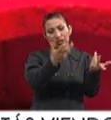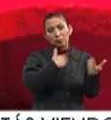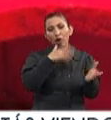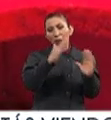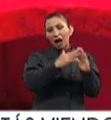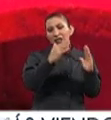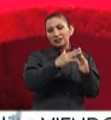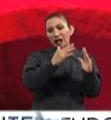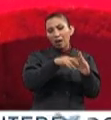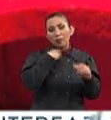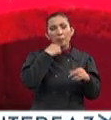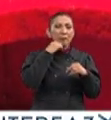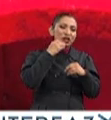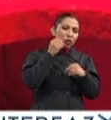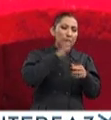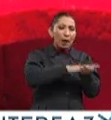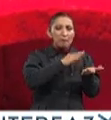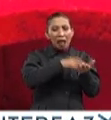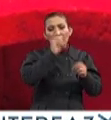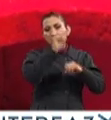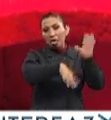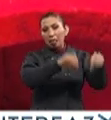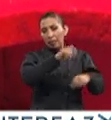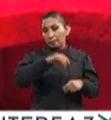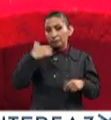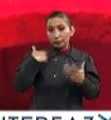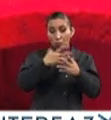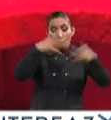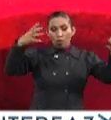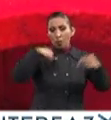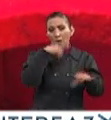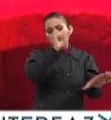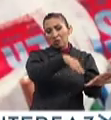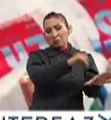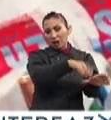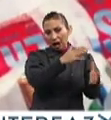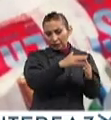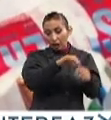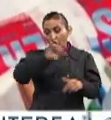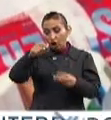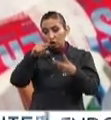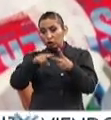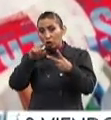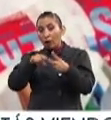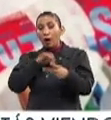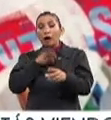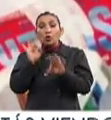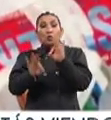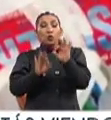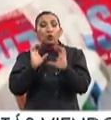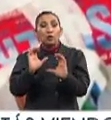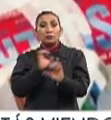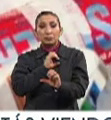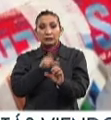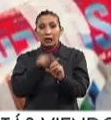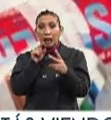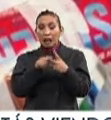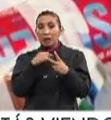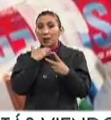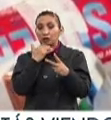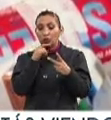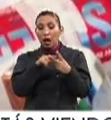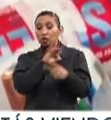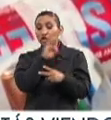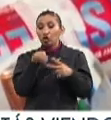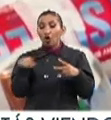generamos en casas, habitación, y que no se generan en gran volumen. Y luego tenemos los residuos de manejo especial. En esos residuos de manejo especial